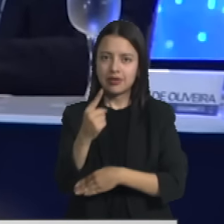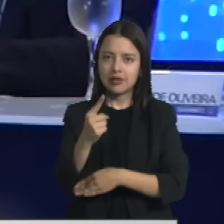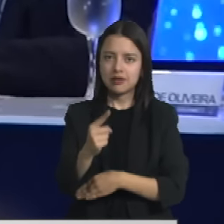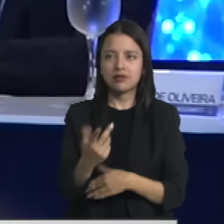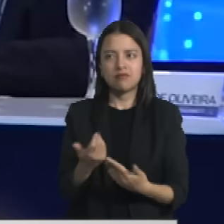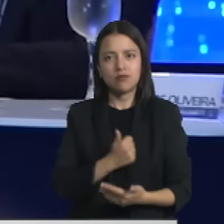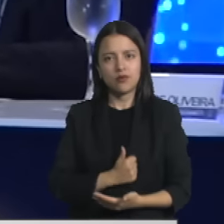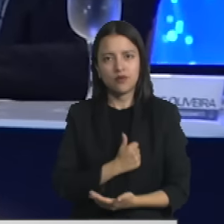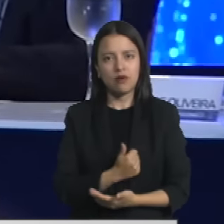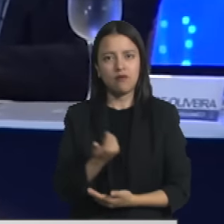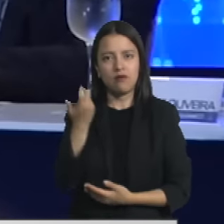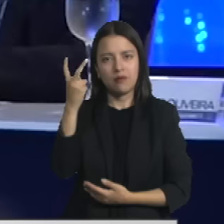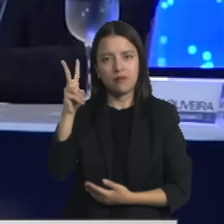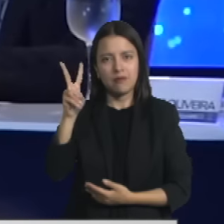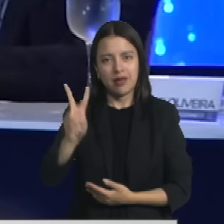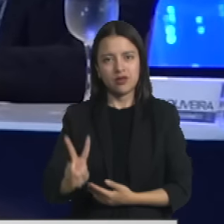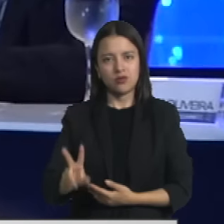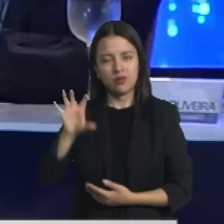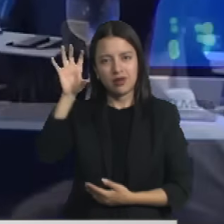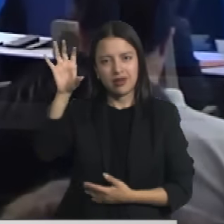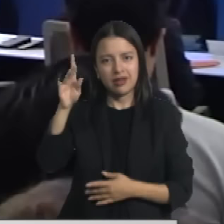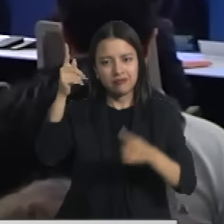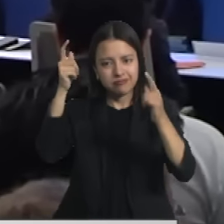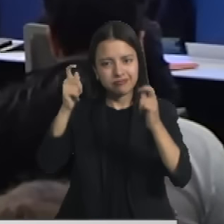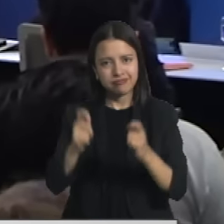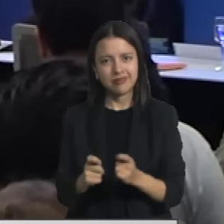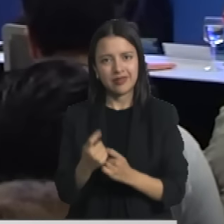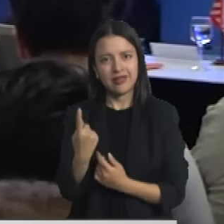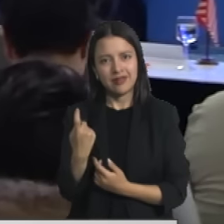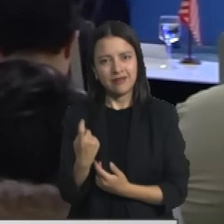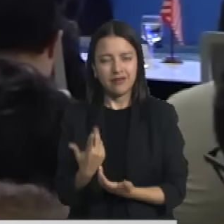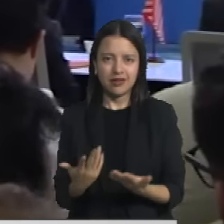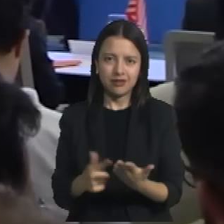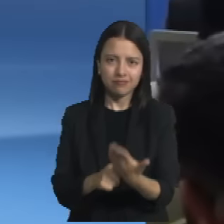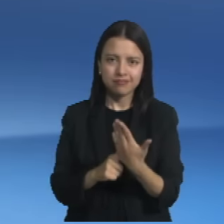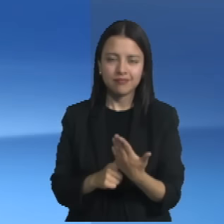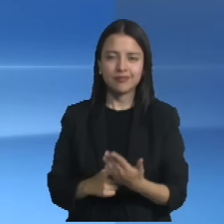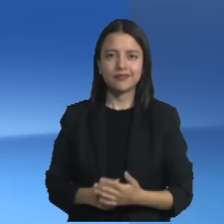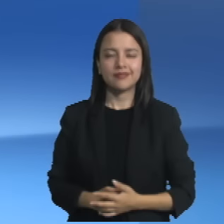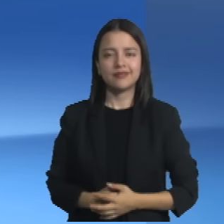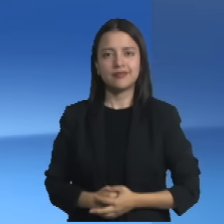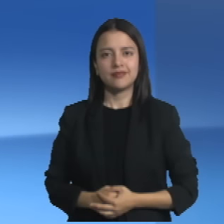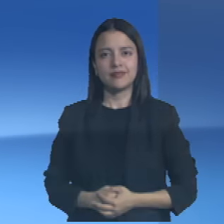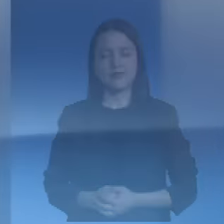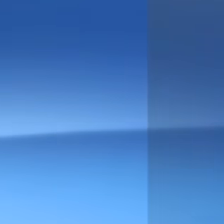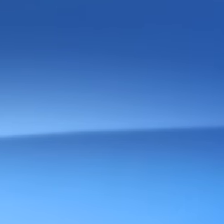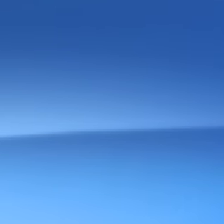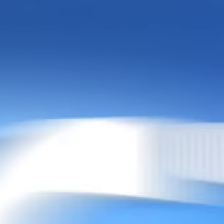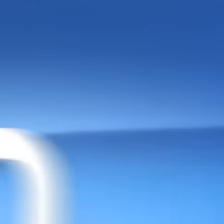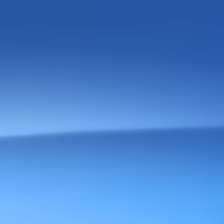escrutinios y se revisen las actas electorales en Venezuela. Ya volvemos.